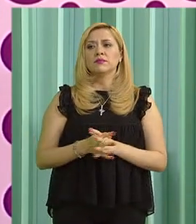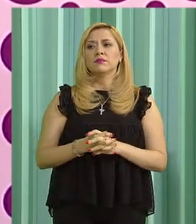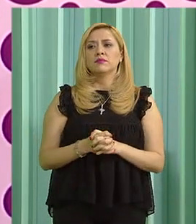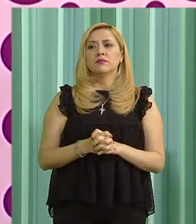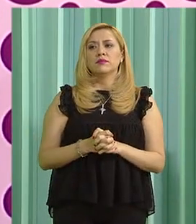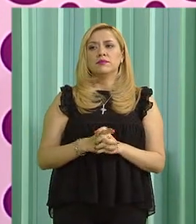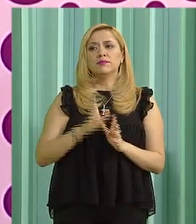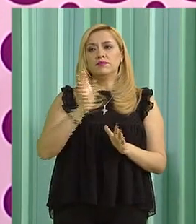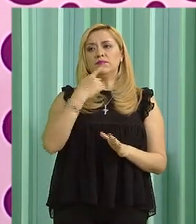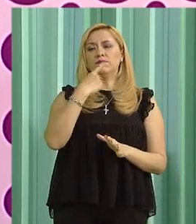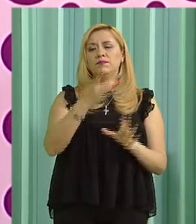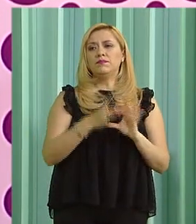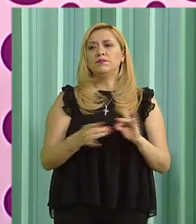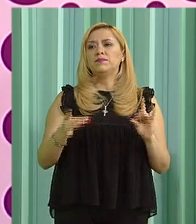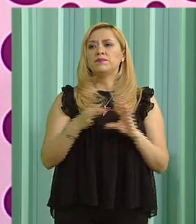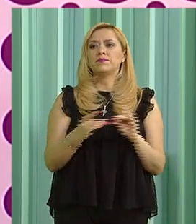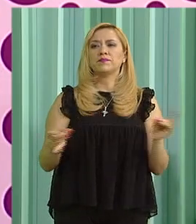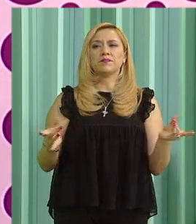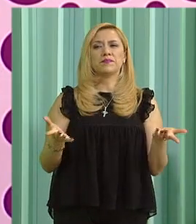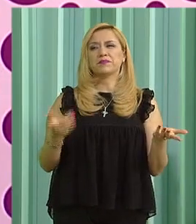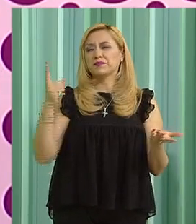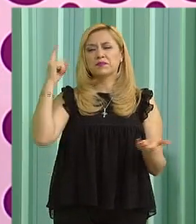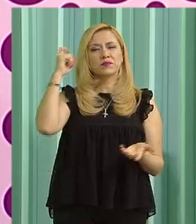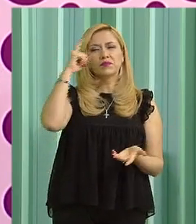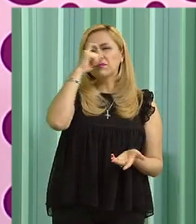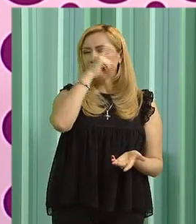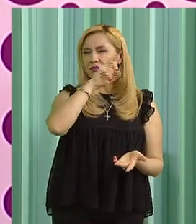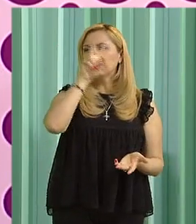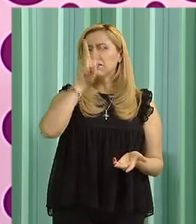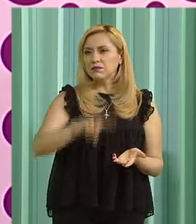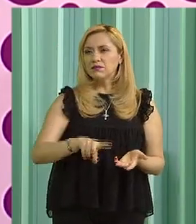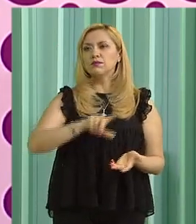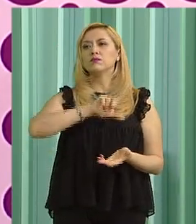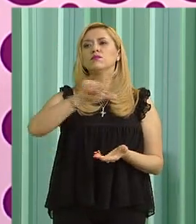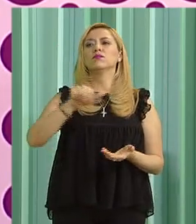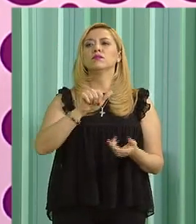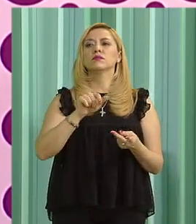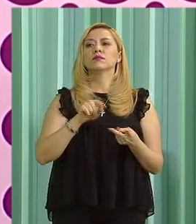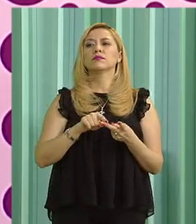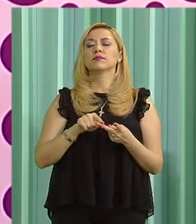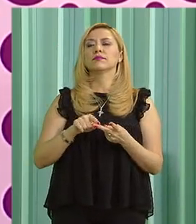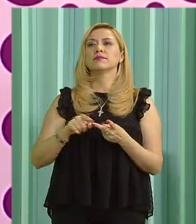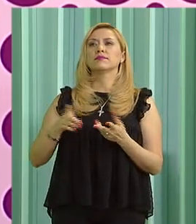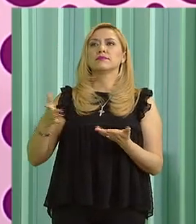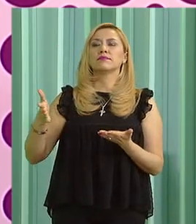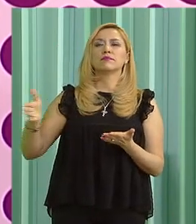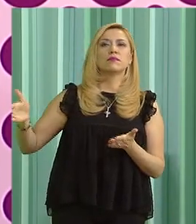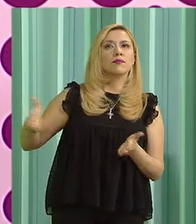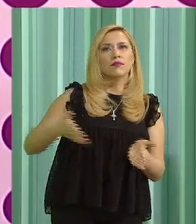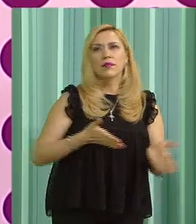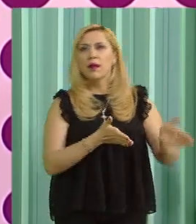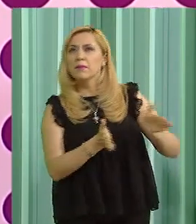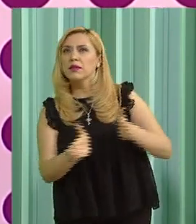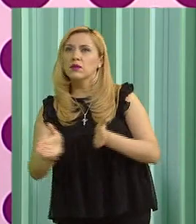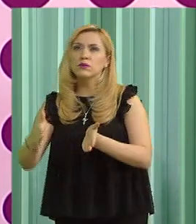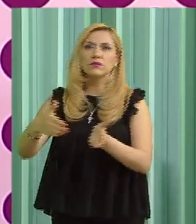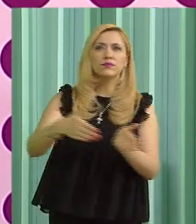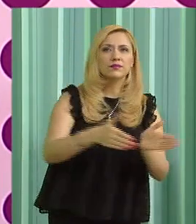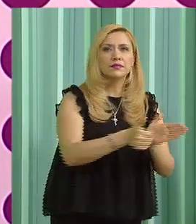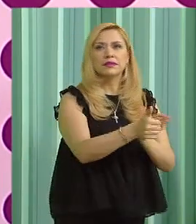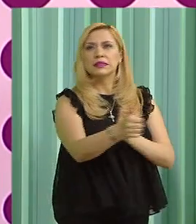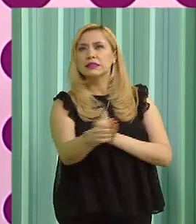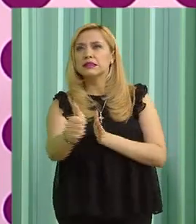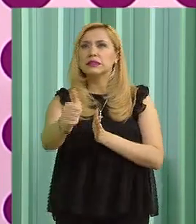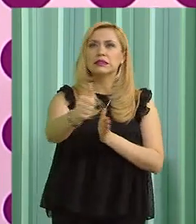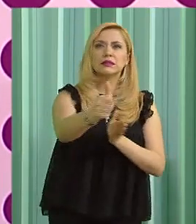hemos comentado, son situaciones muy difíciles. Luego en el trayecto, digamos, en esta ruta irregular que